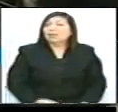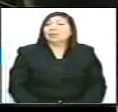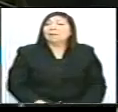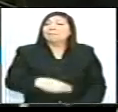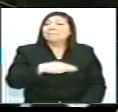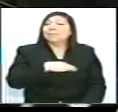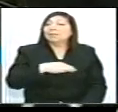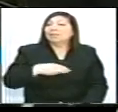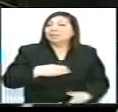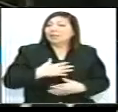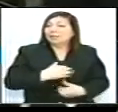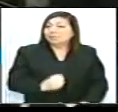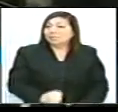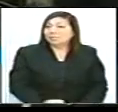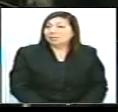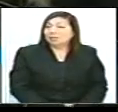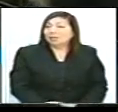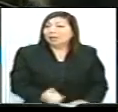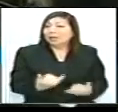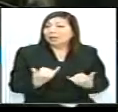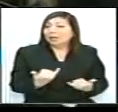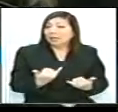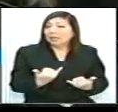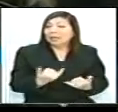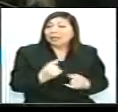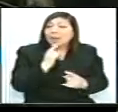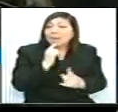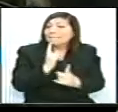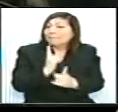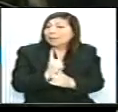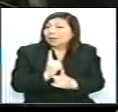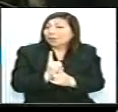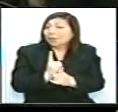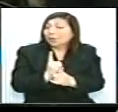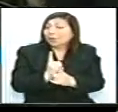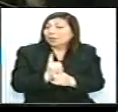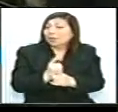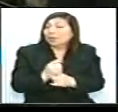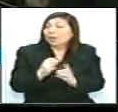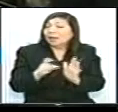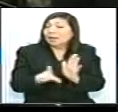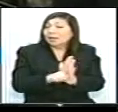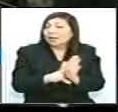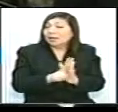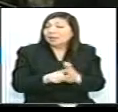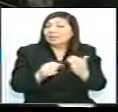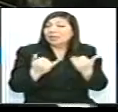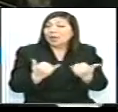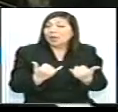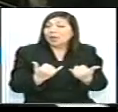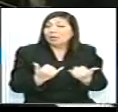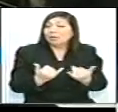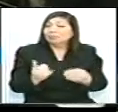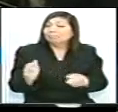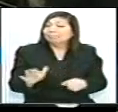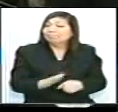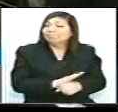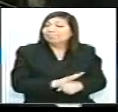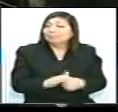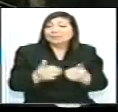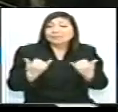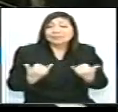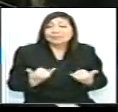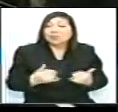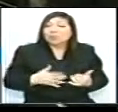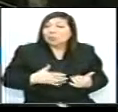Ministerio de Salud nos responde que hechas las consultas y las normativas legales vigentes impiden que eso,